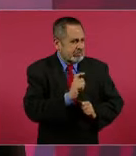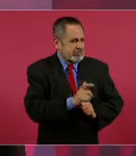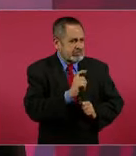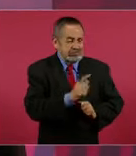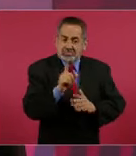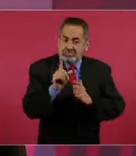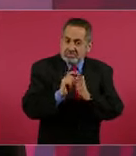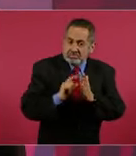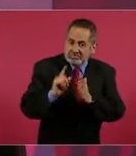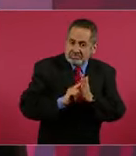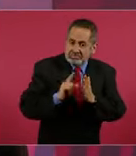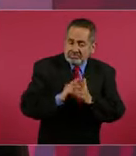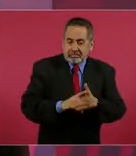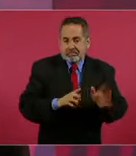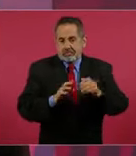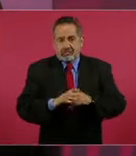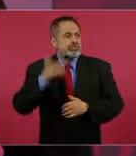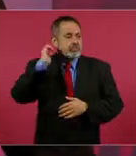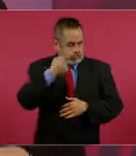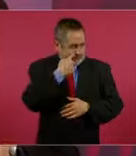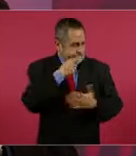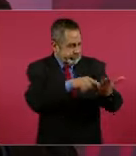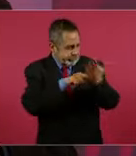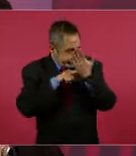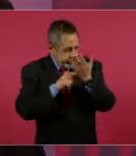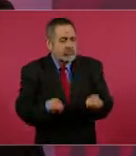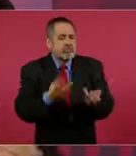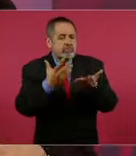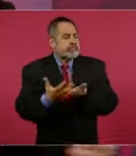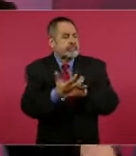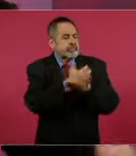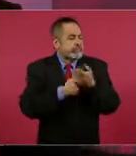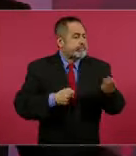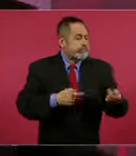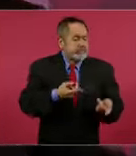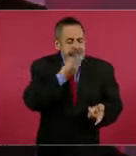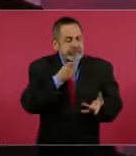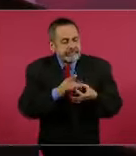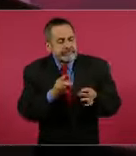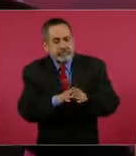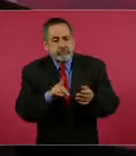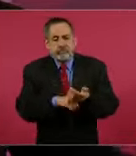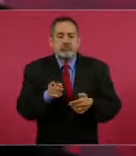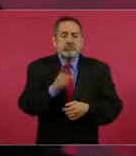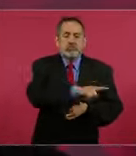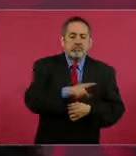10,000,000 de pesos mensuales. Ojalá y nos los diga, o que nos diga Loret